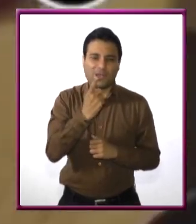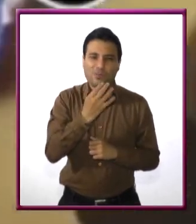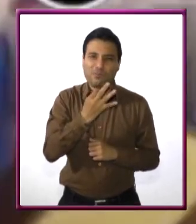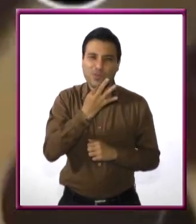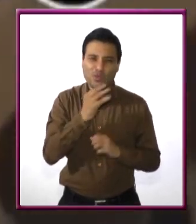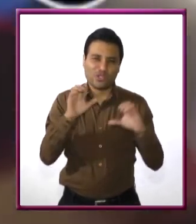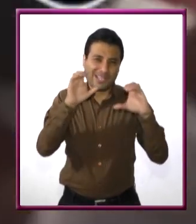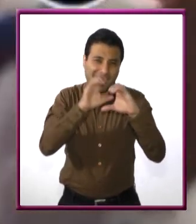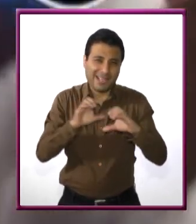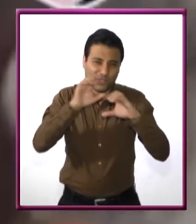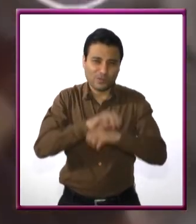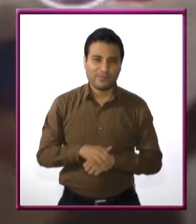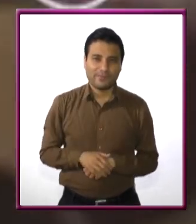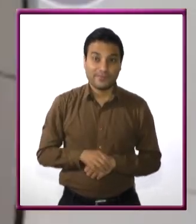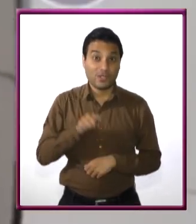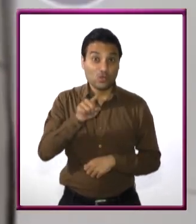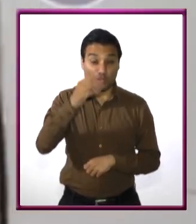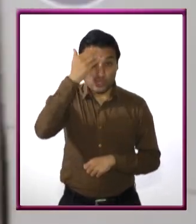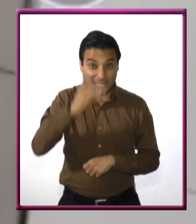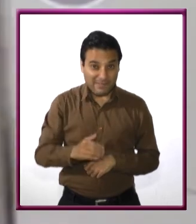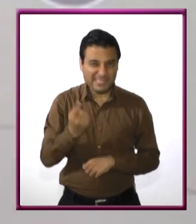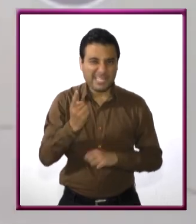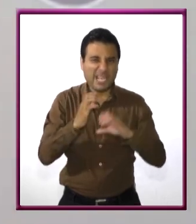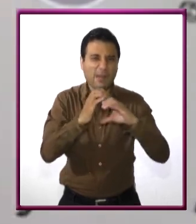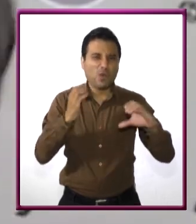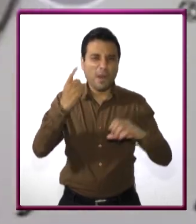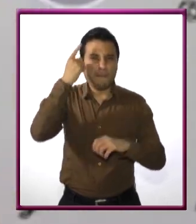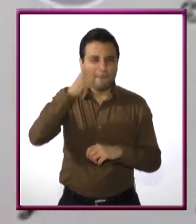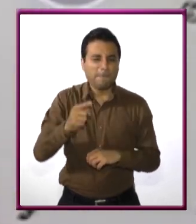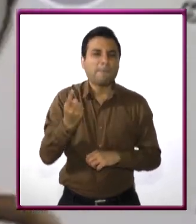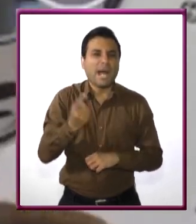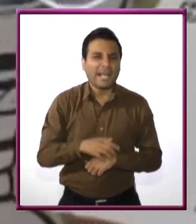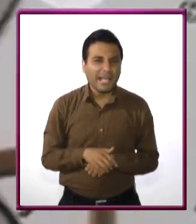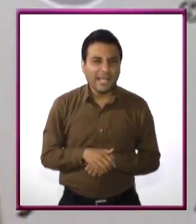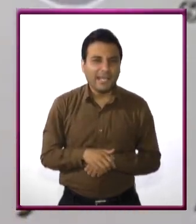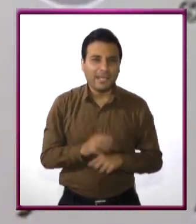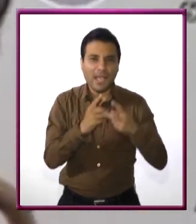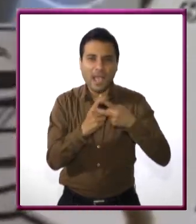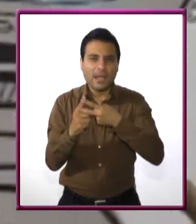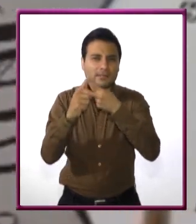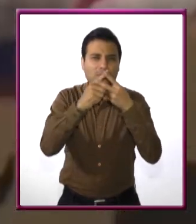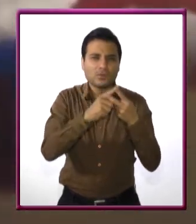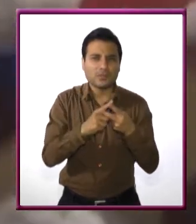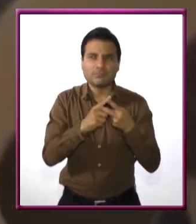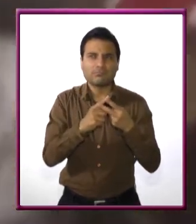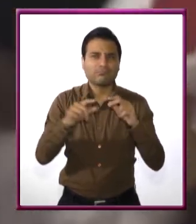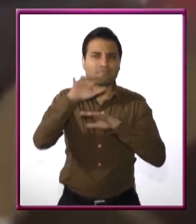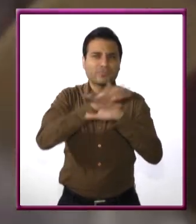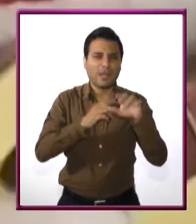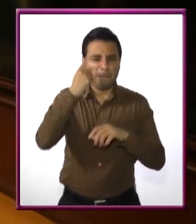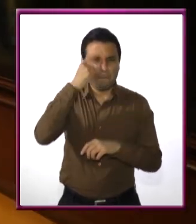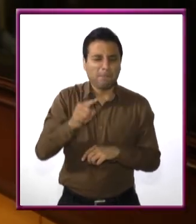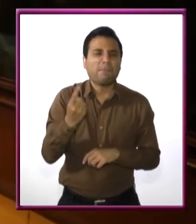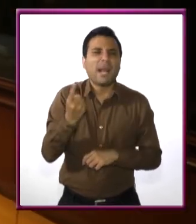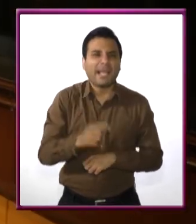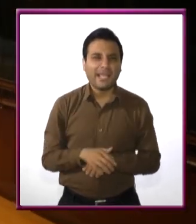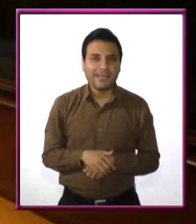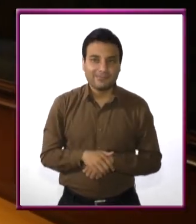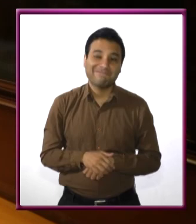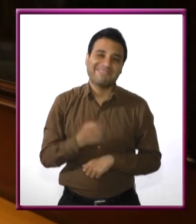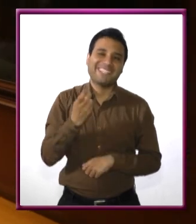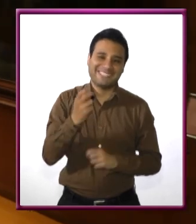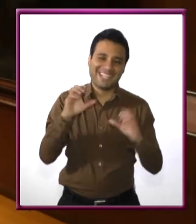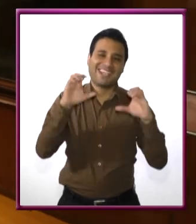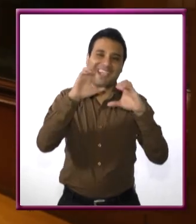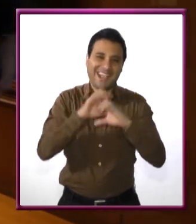minutos. ¿Sabes tú para qué son los camiones? ¿Sabes tú por qué hay estrellas y constelaciones?